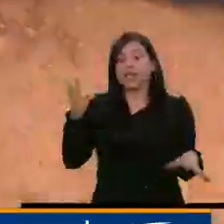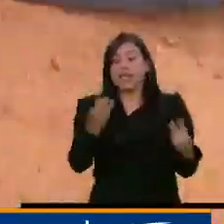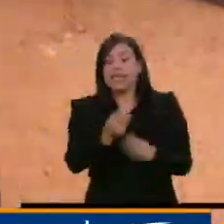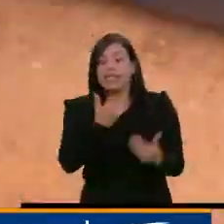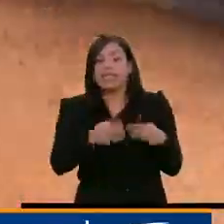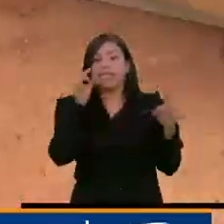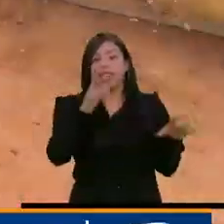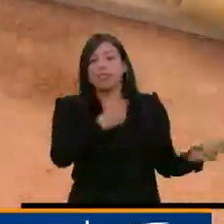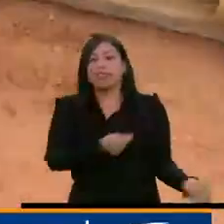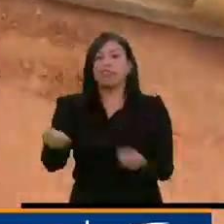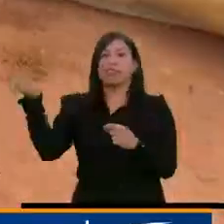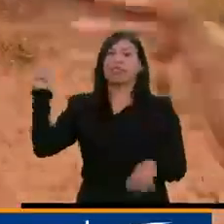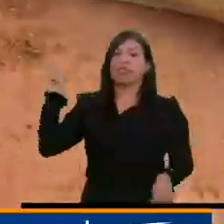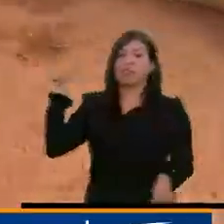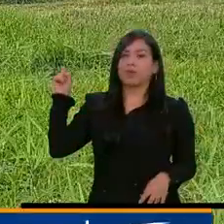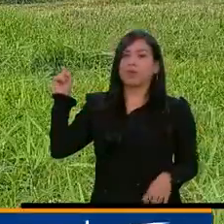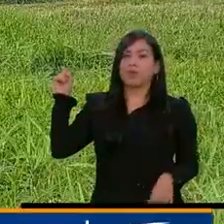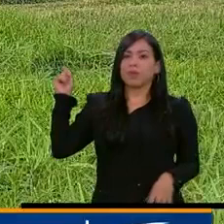herido.